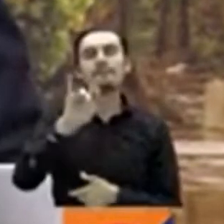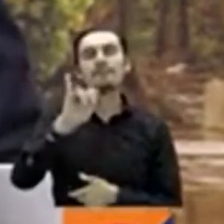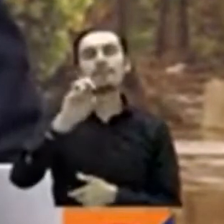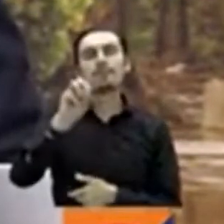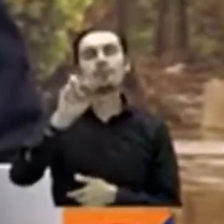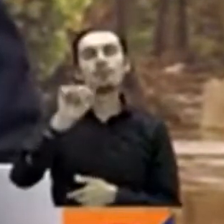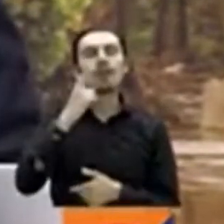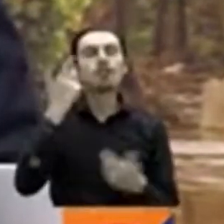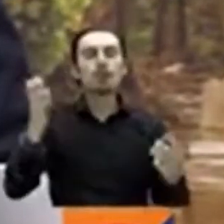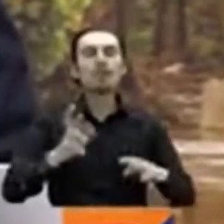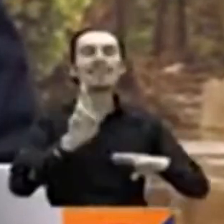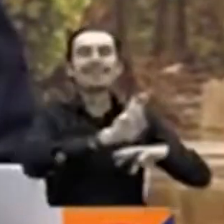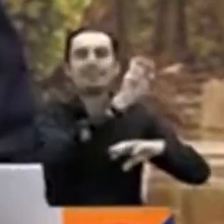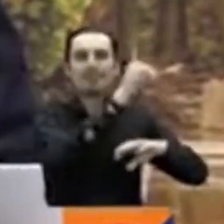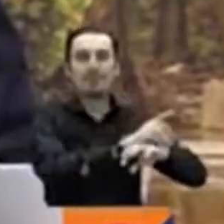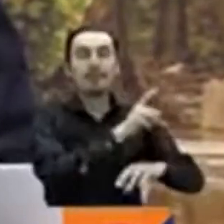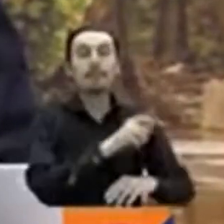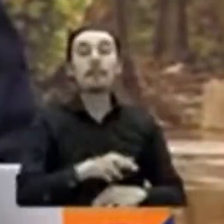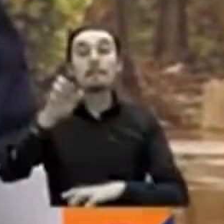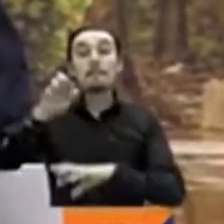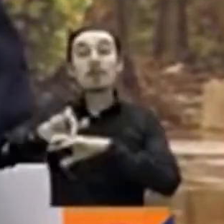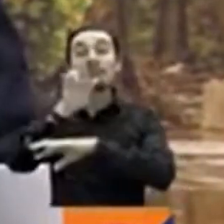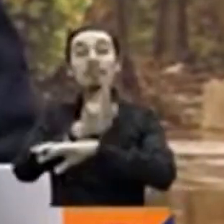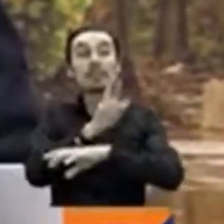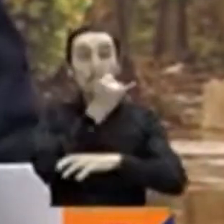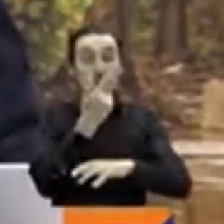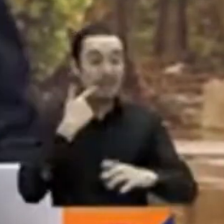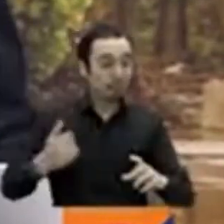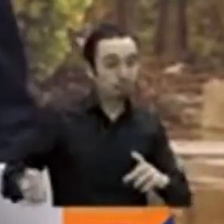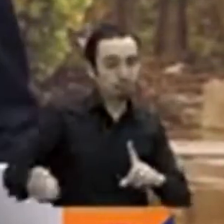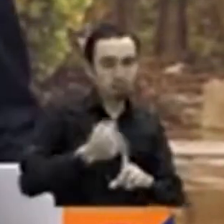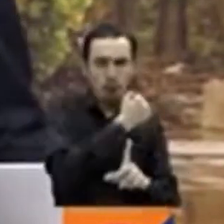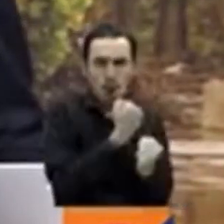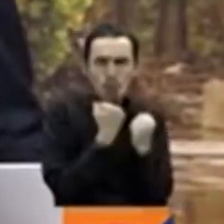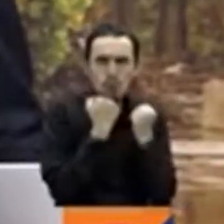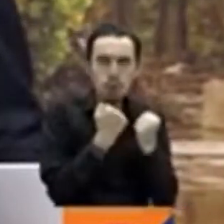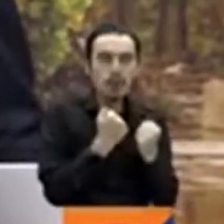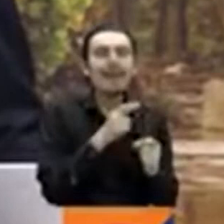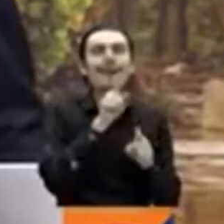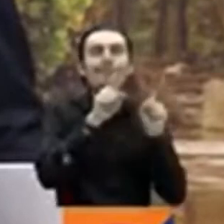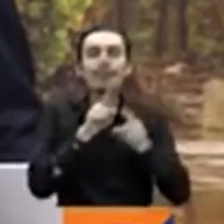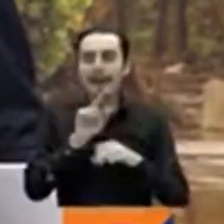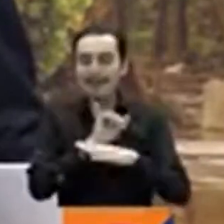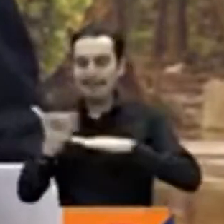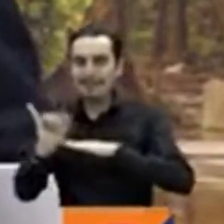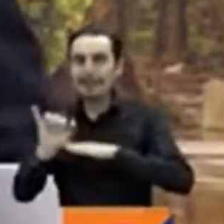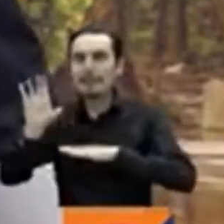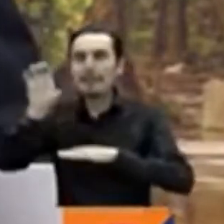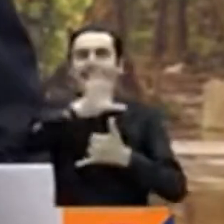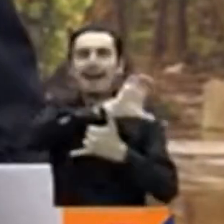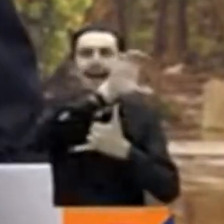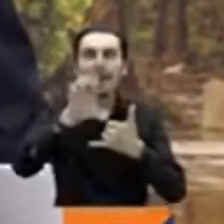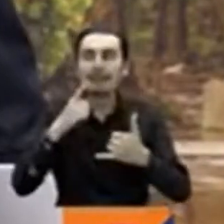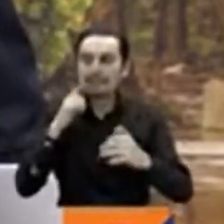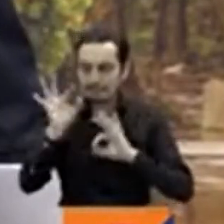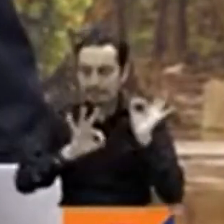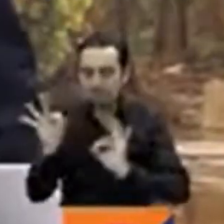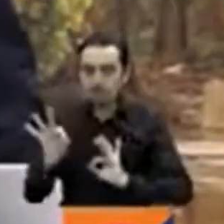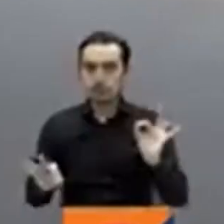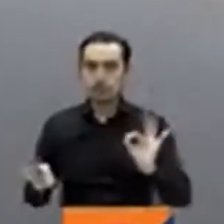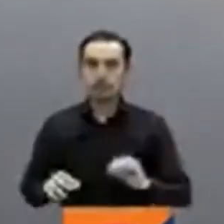República Dominicana. Puerto Rico aún no se repone del coletazo del huracán y varias islas caribeñas se alistan para el paso de Fiona.